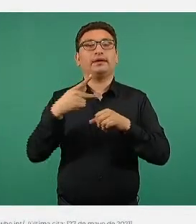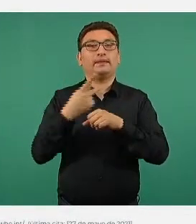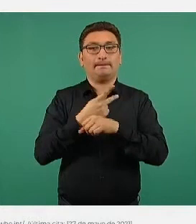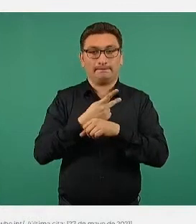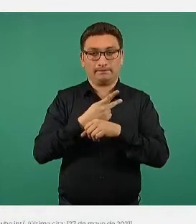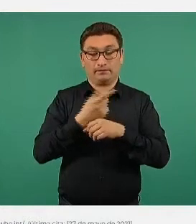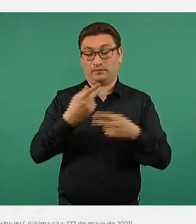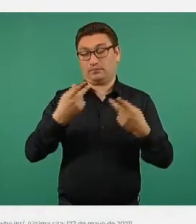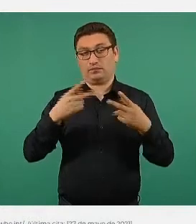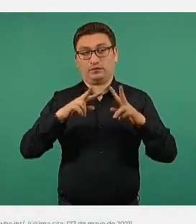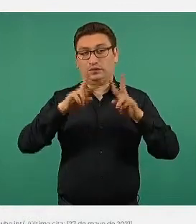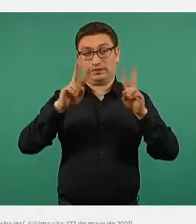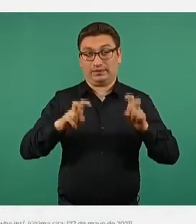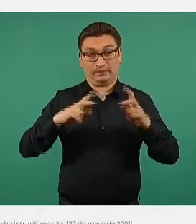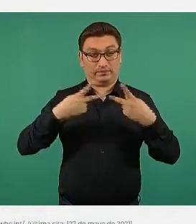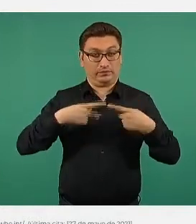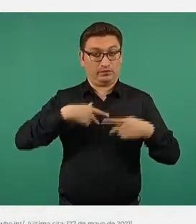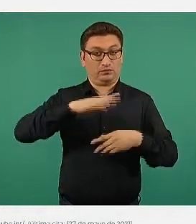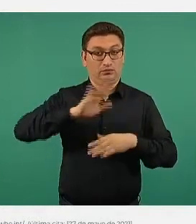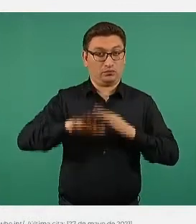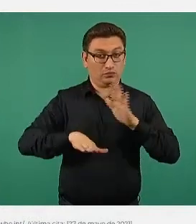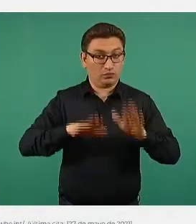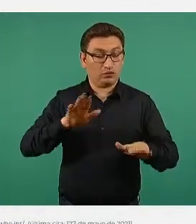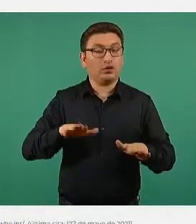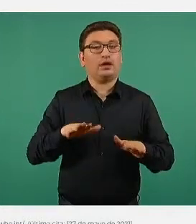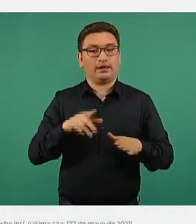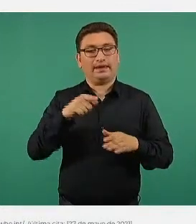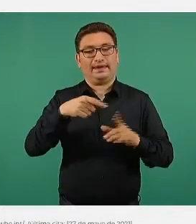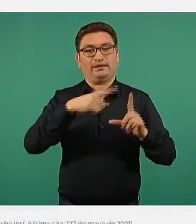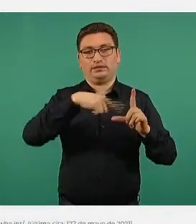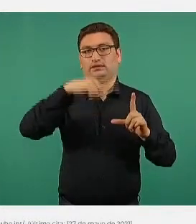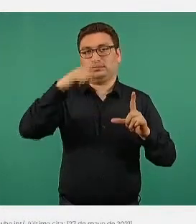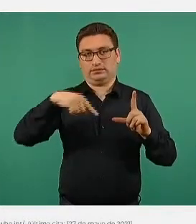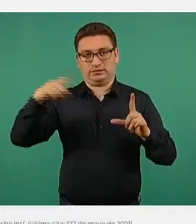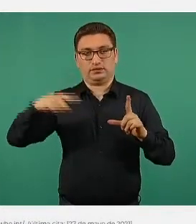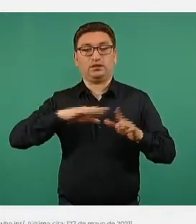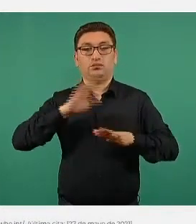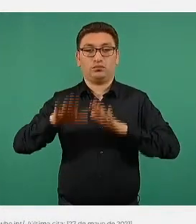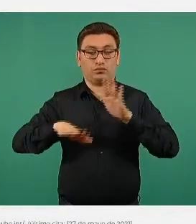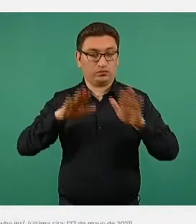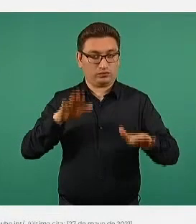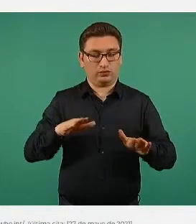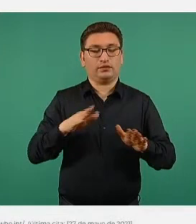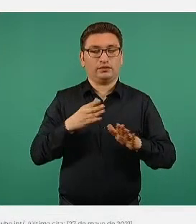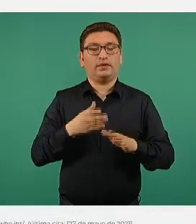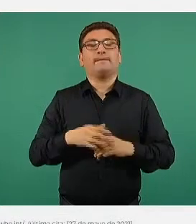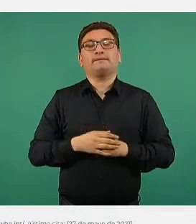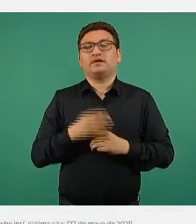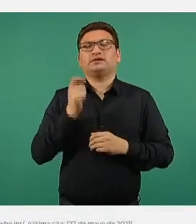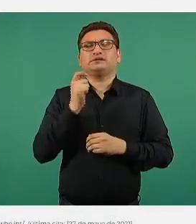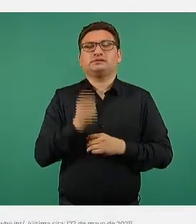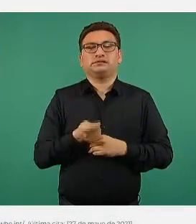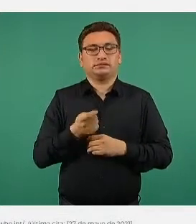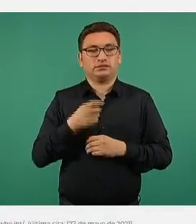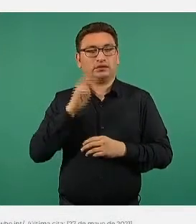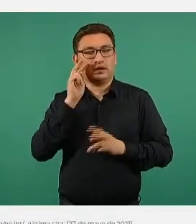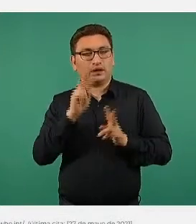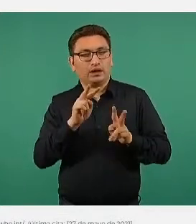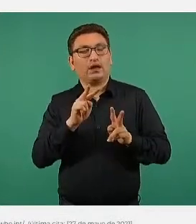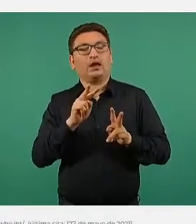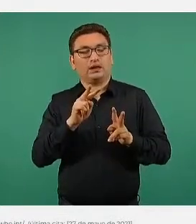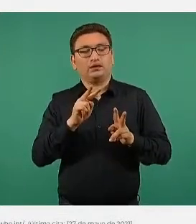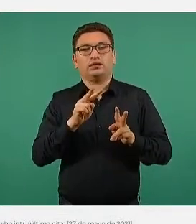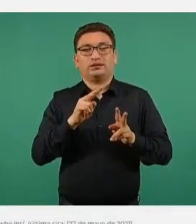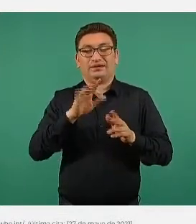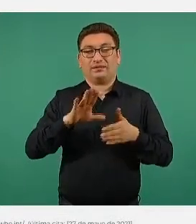las defunciones, esta gráfica representa las defunciones y la anterior a los casos y podemos visualizar que si bien aún no